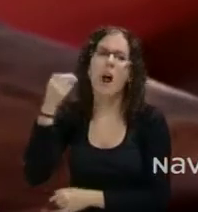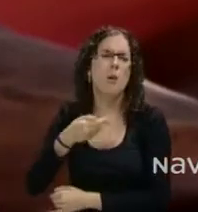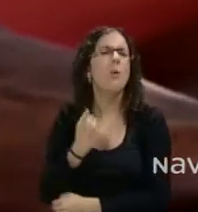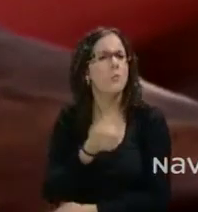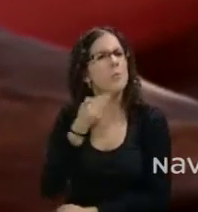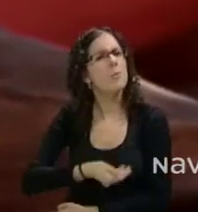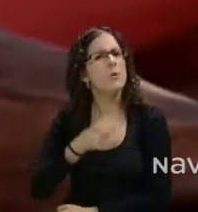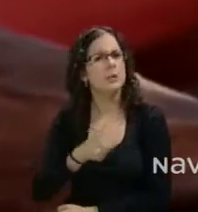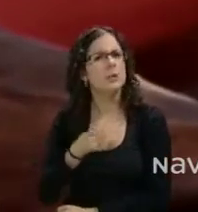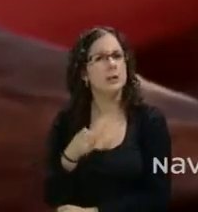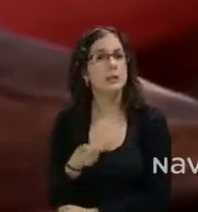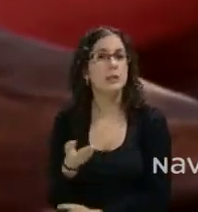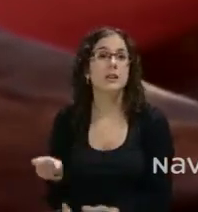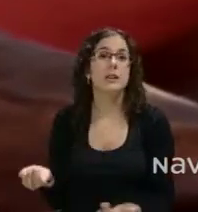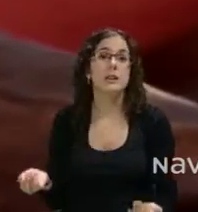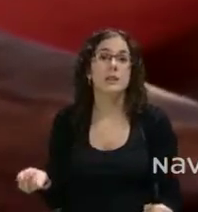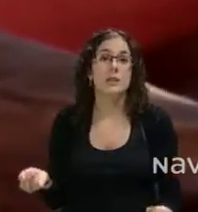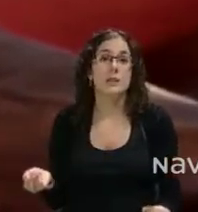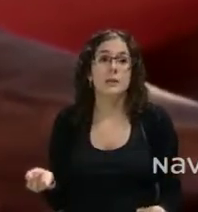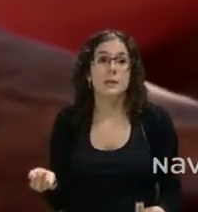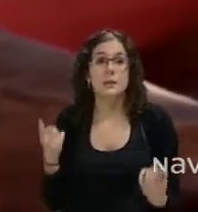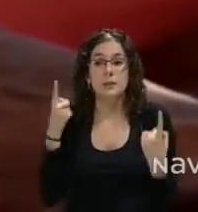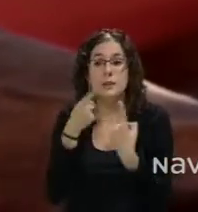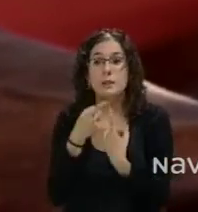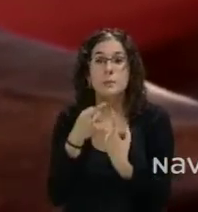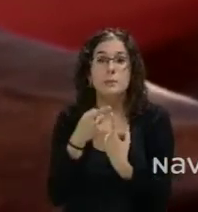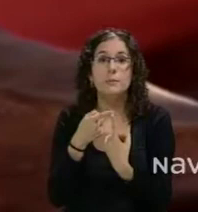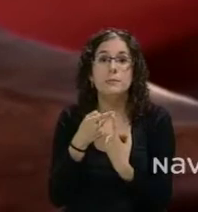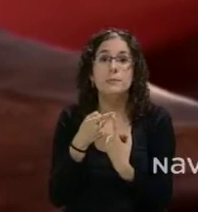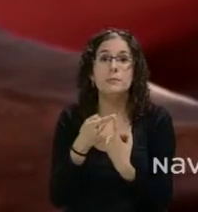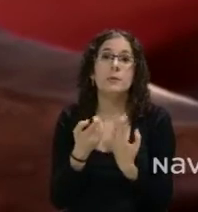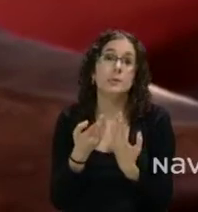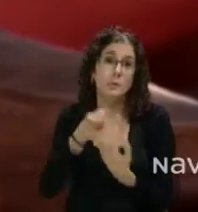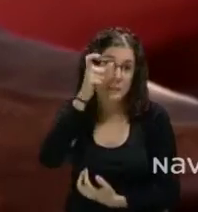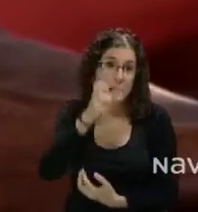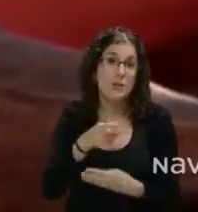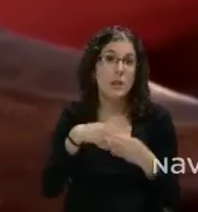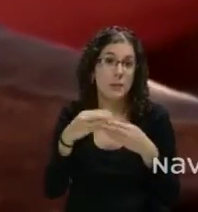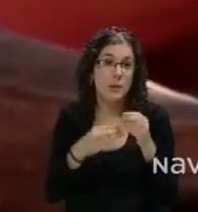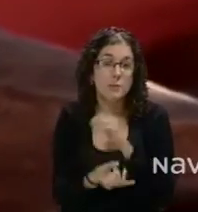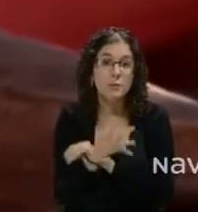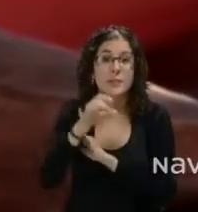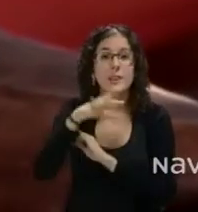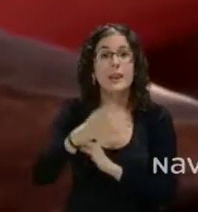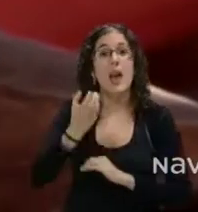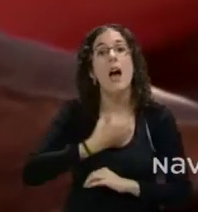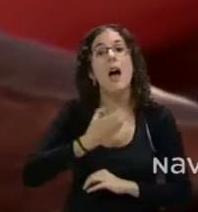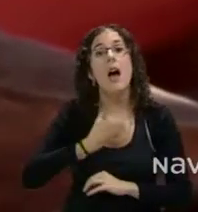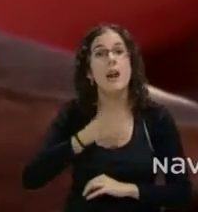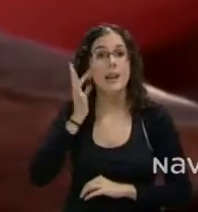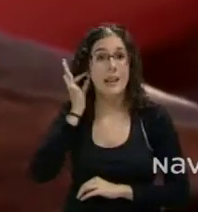Mendigorría. Nace bajo la dirección de la entonces alcaldesa María Asun